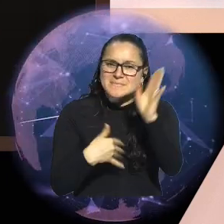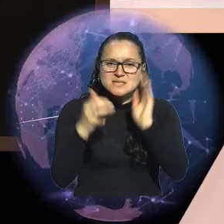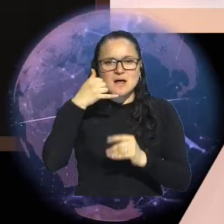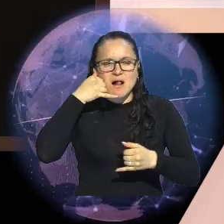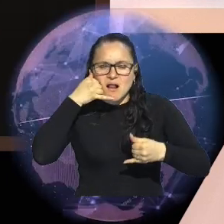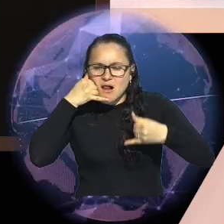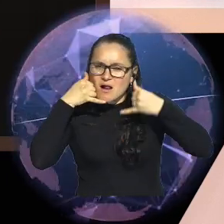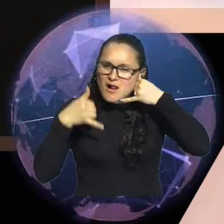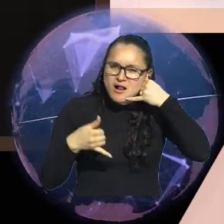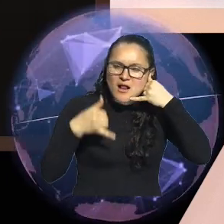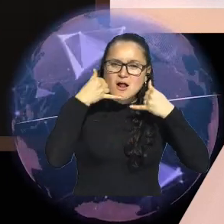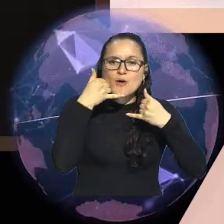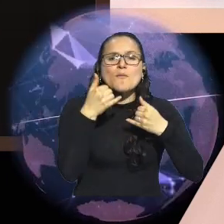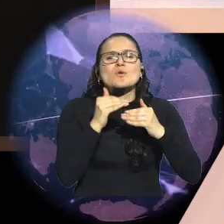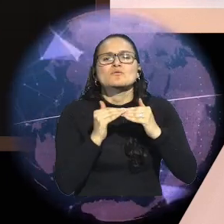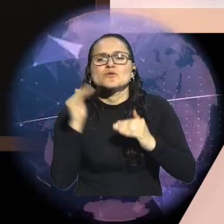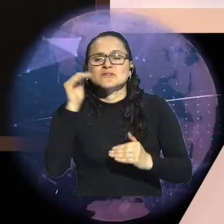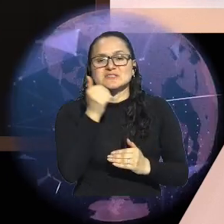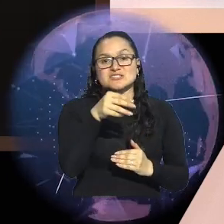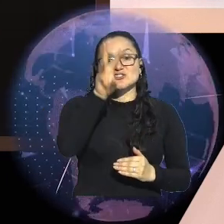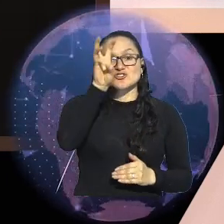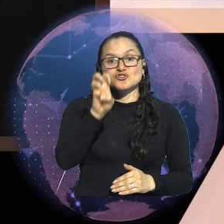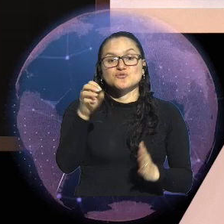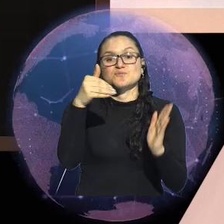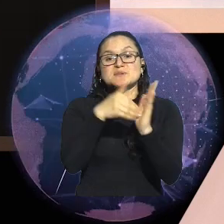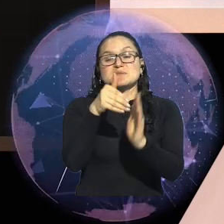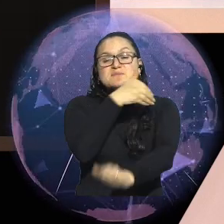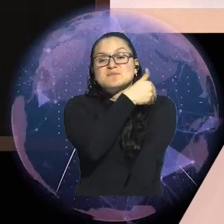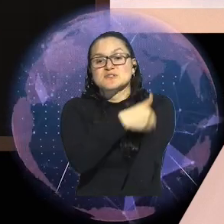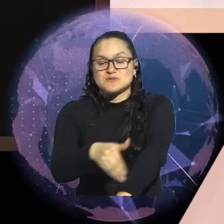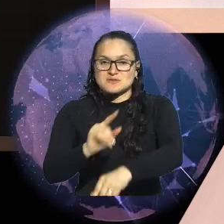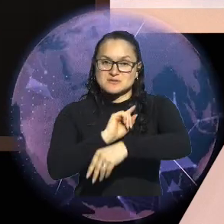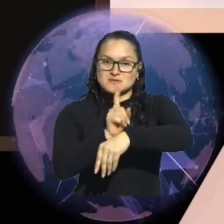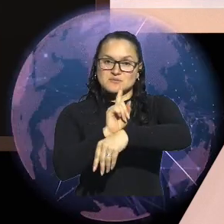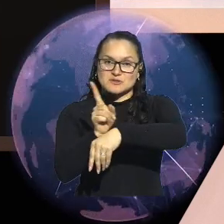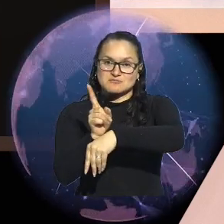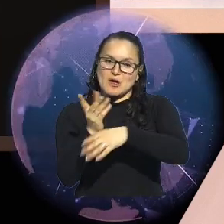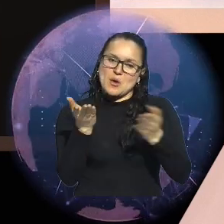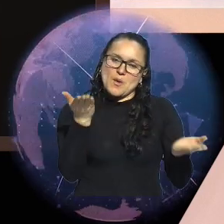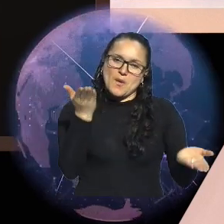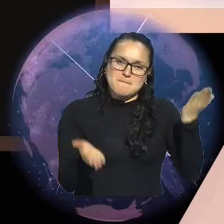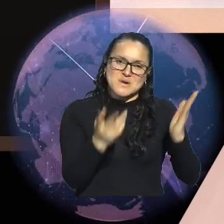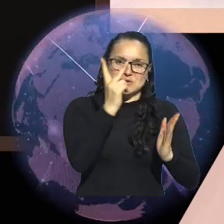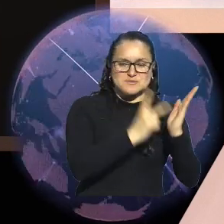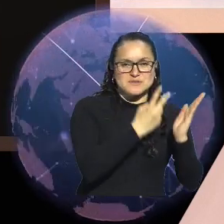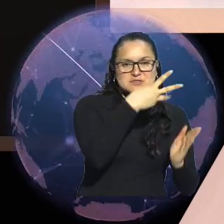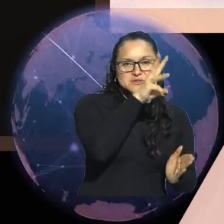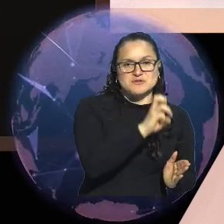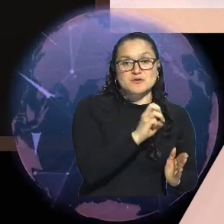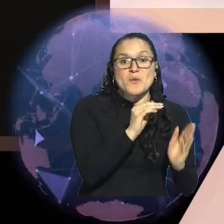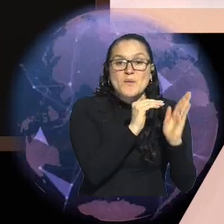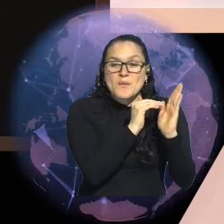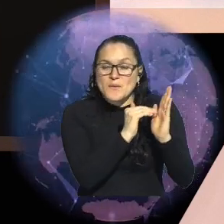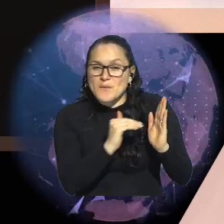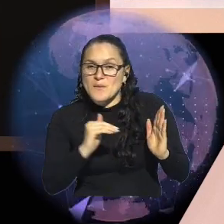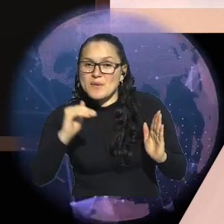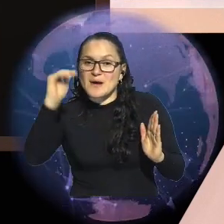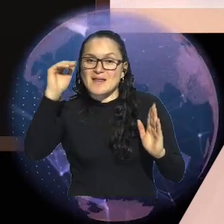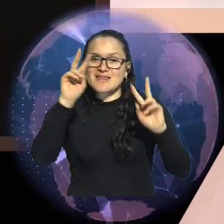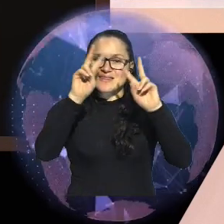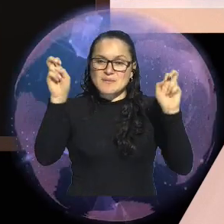fue de 18.000 millones de minutos respecto de 2018 mientras que el crecimiento para la moral post pago